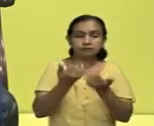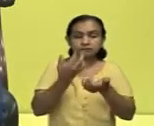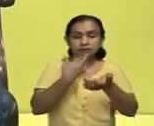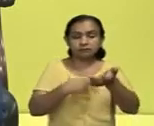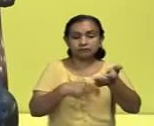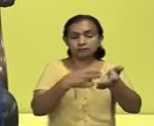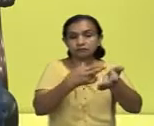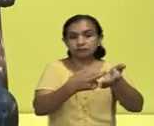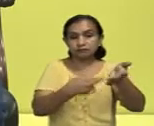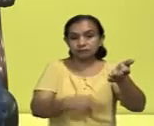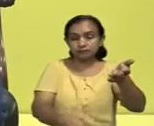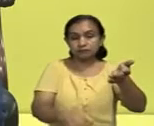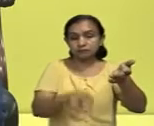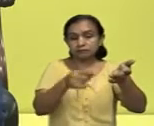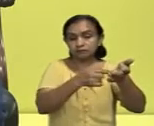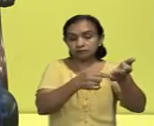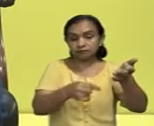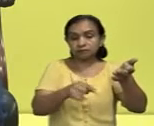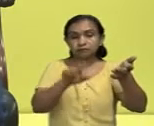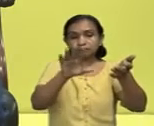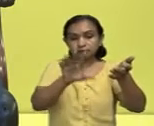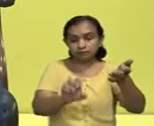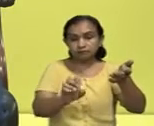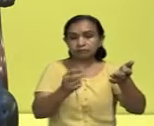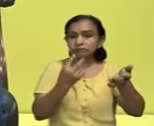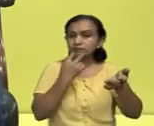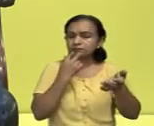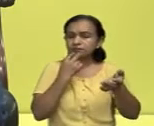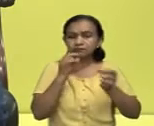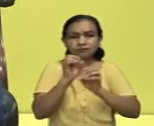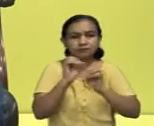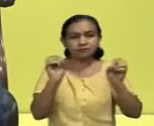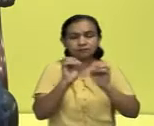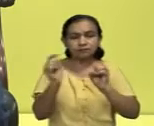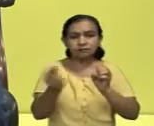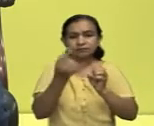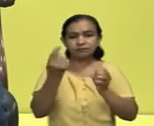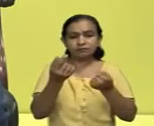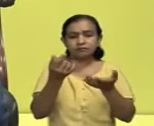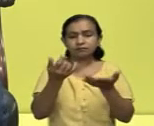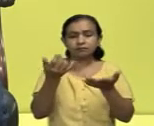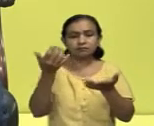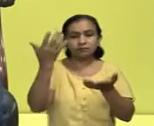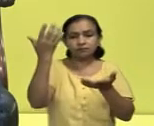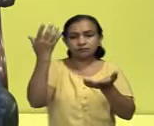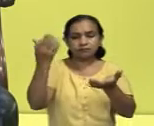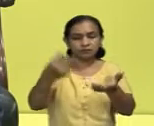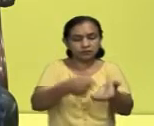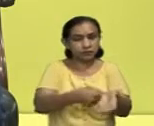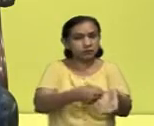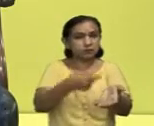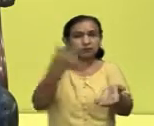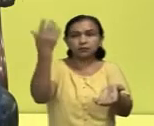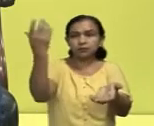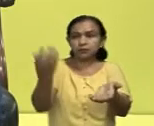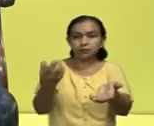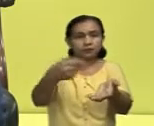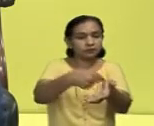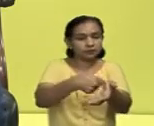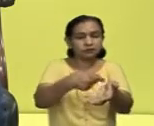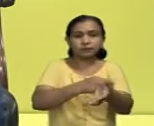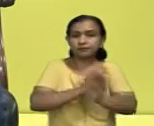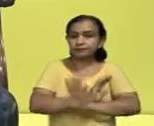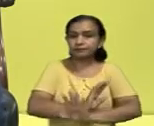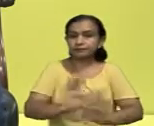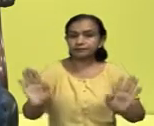las plaquetas pueden estar hasta menos de 50.000 y no hay necesidad de administrar nada más que hidratación y al día siguiente suero intravenoso